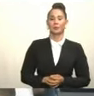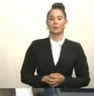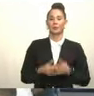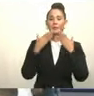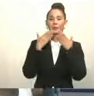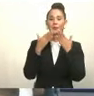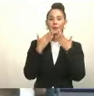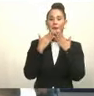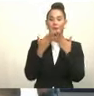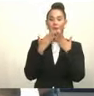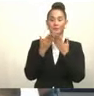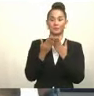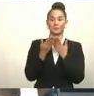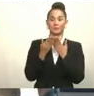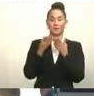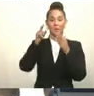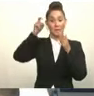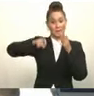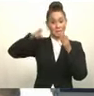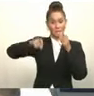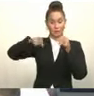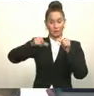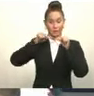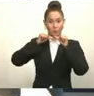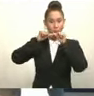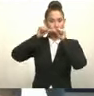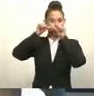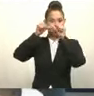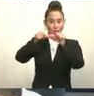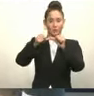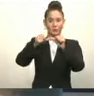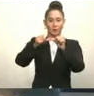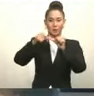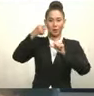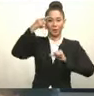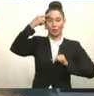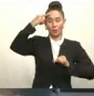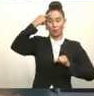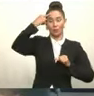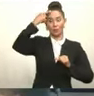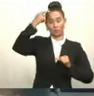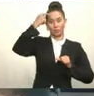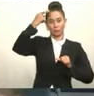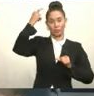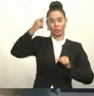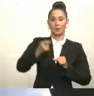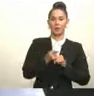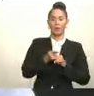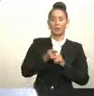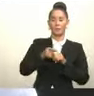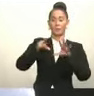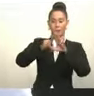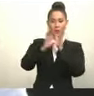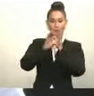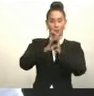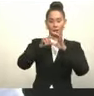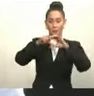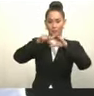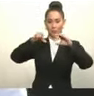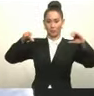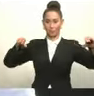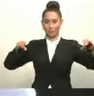Gracias. Lo tenemos que hacer con la misma coherencia con que fue blandida la espada de Gregorio Luperón y